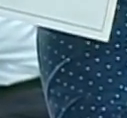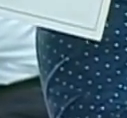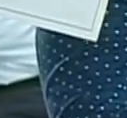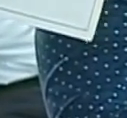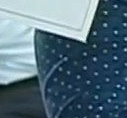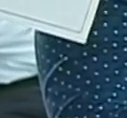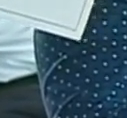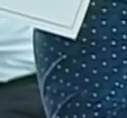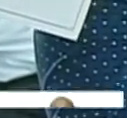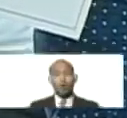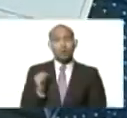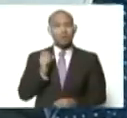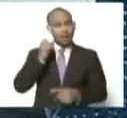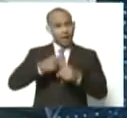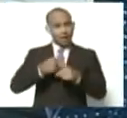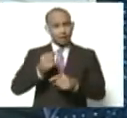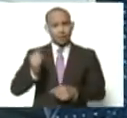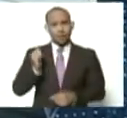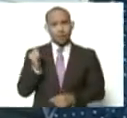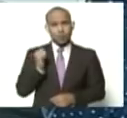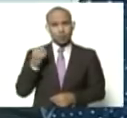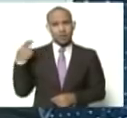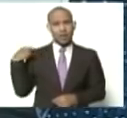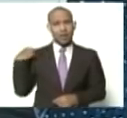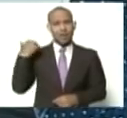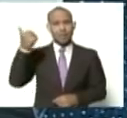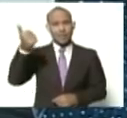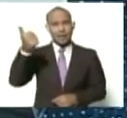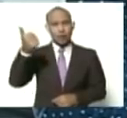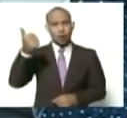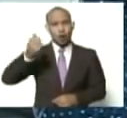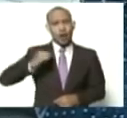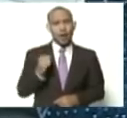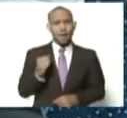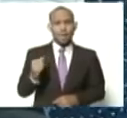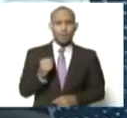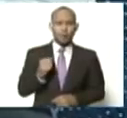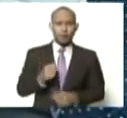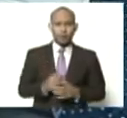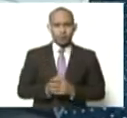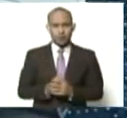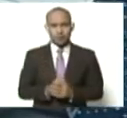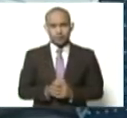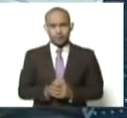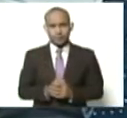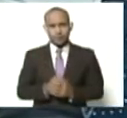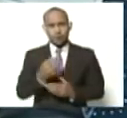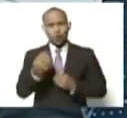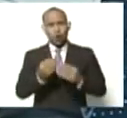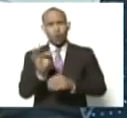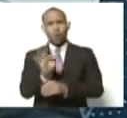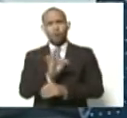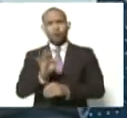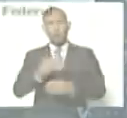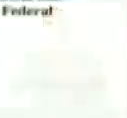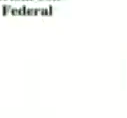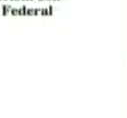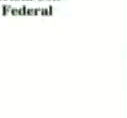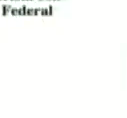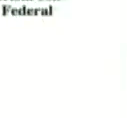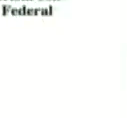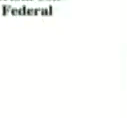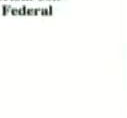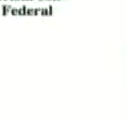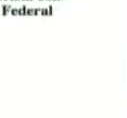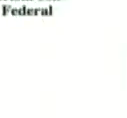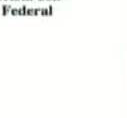del estado Aragua, fue su director de esa policía y fungía como funcionario de seguridad de